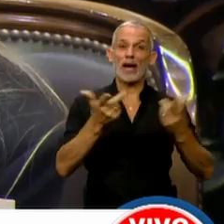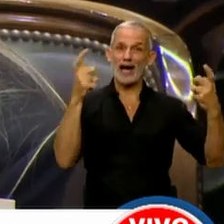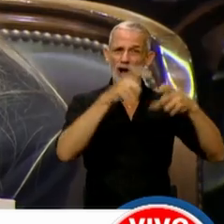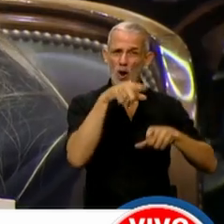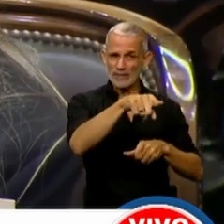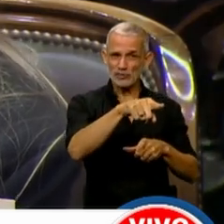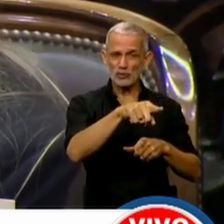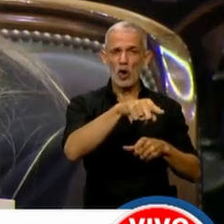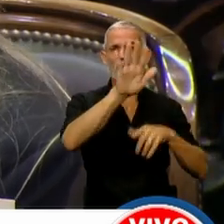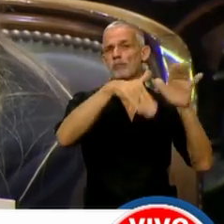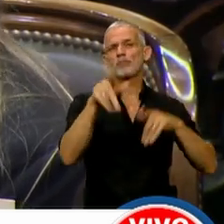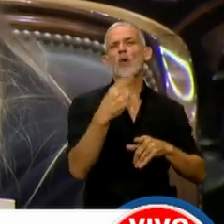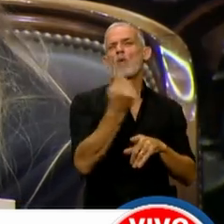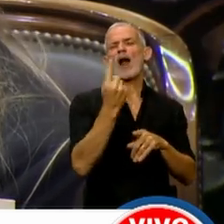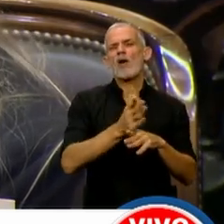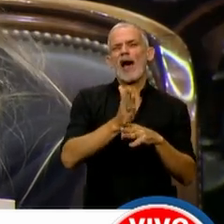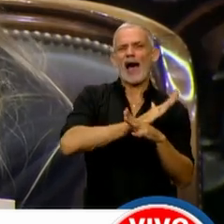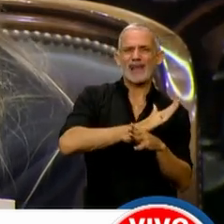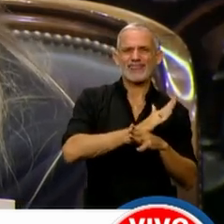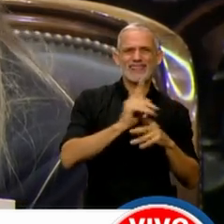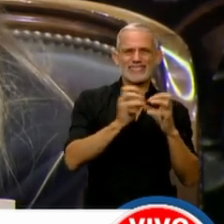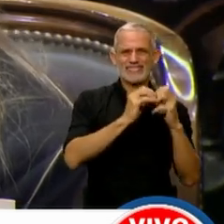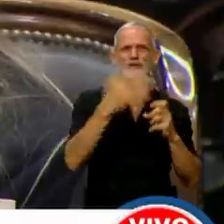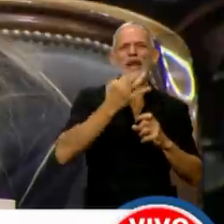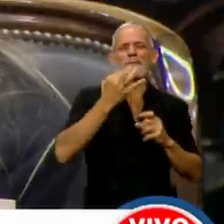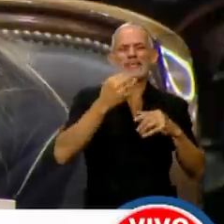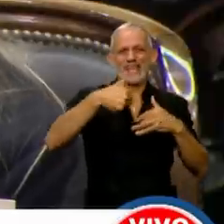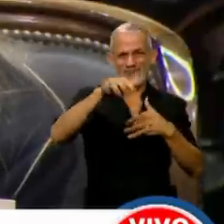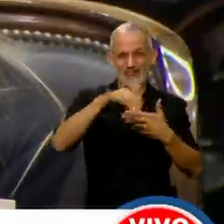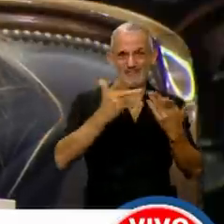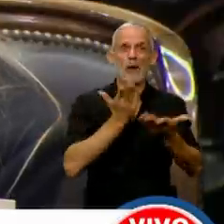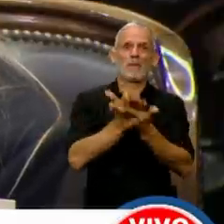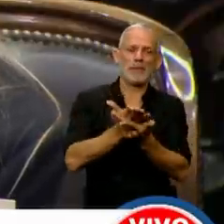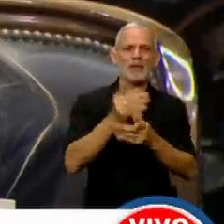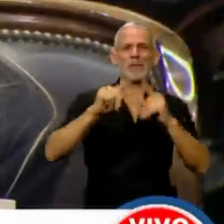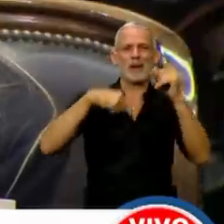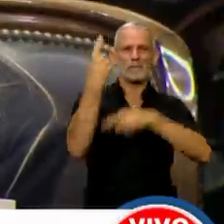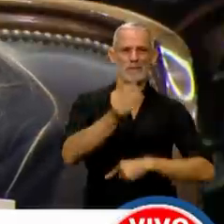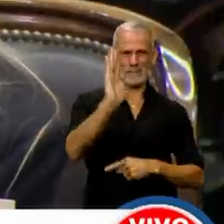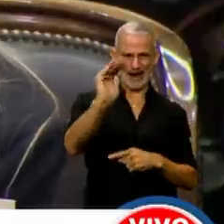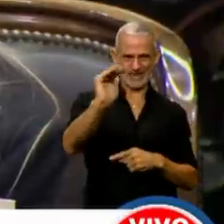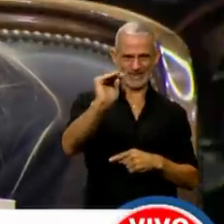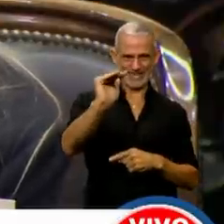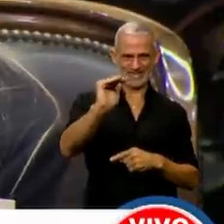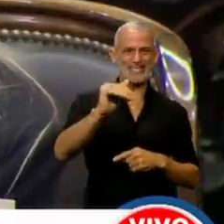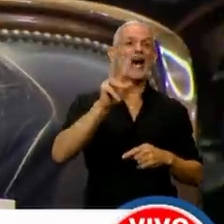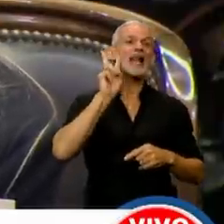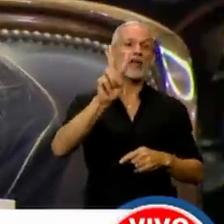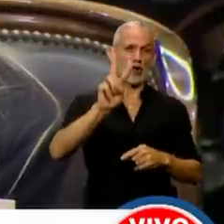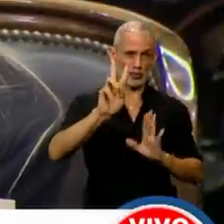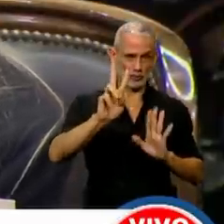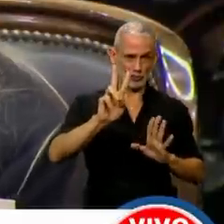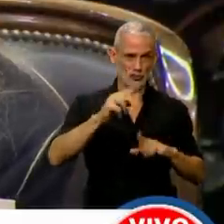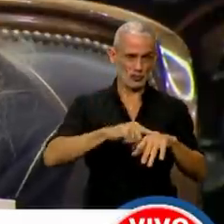comisión sea convocada una hora antes de la sesión especial que vamos a pedir para el próximo martes a las 14